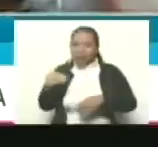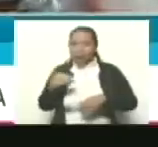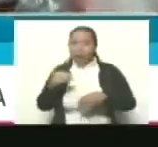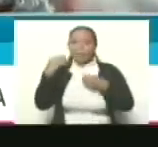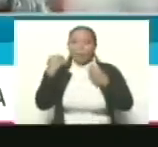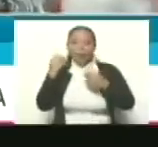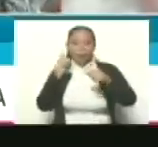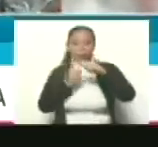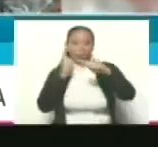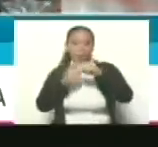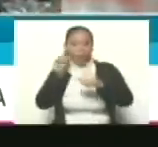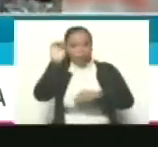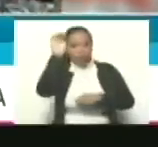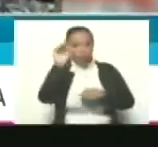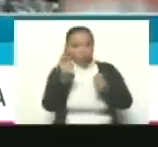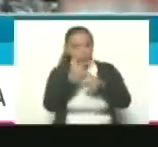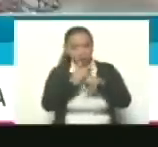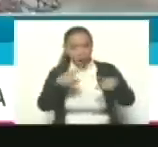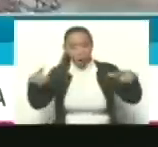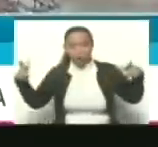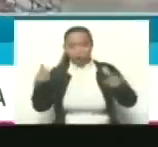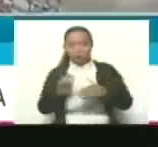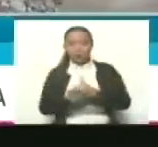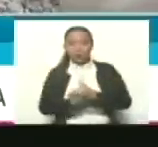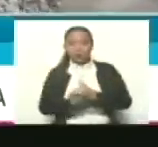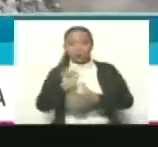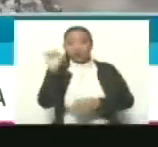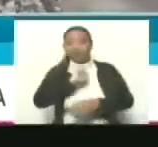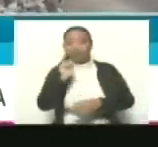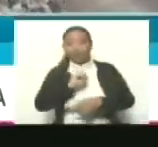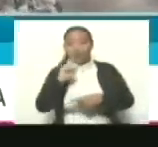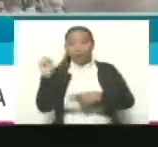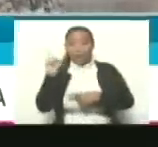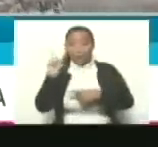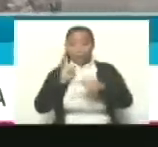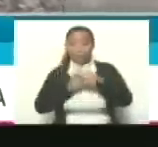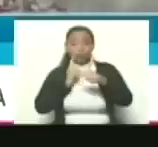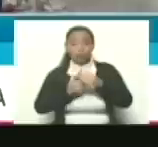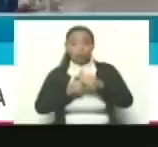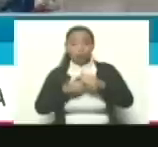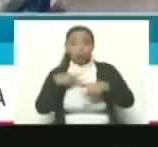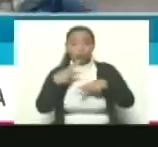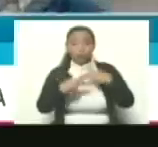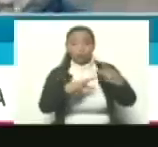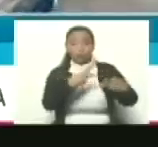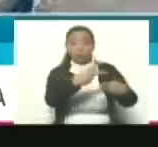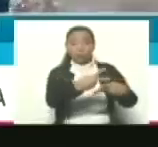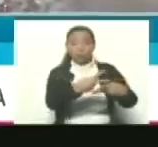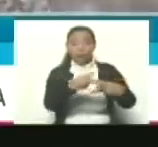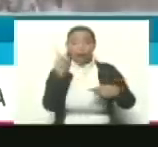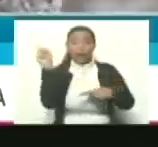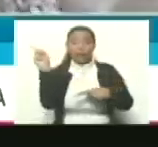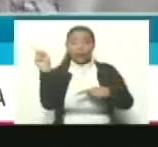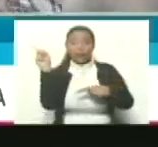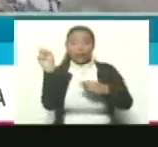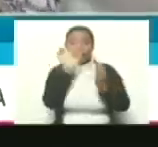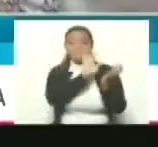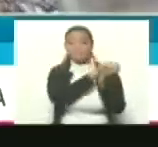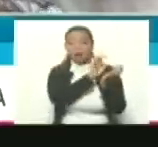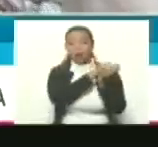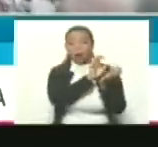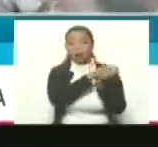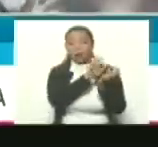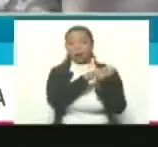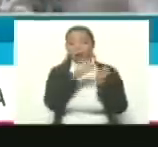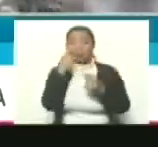prosperidad. Ah, Loyo, increíble. Sí, presidente, y de hecho es una prosperidad lo que están viviendo actualmente en la isla de Nueva Esparta, tanto así que todo el equipo